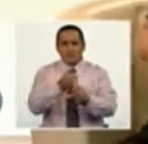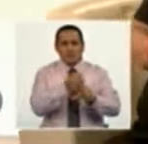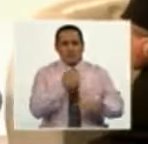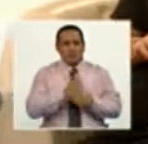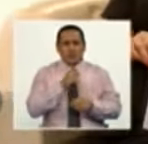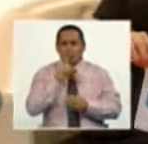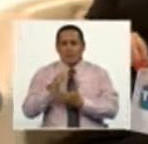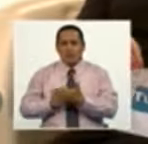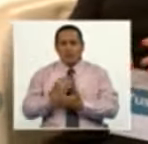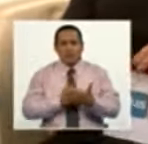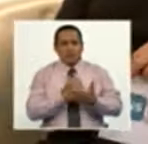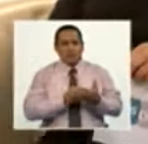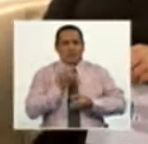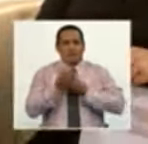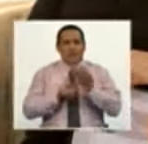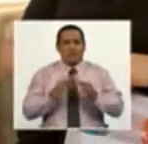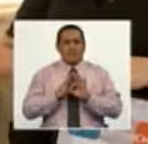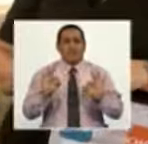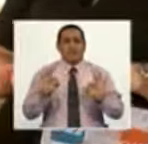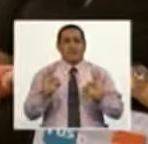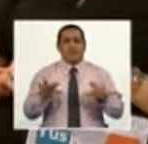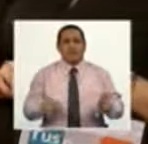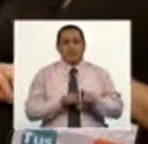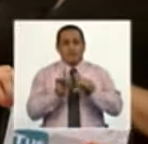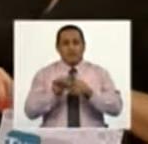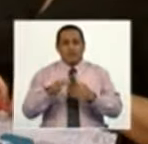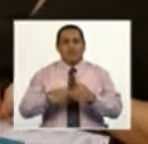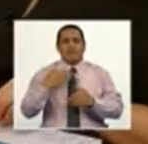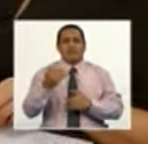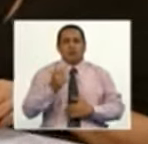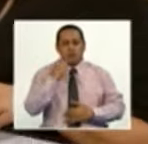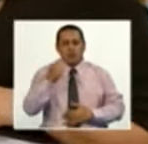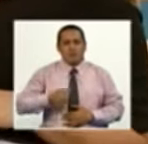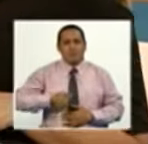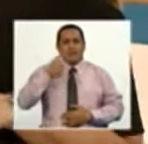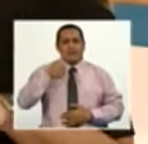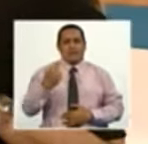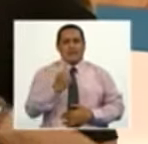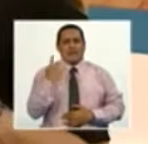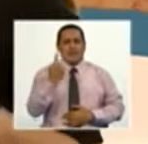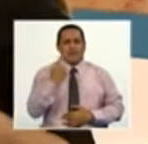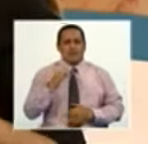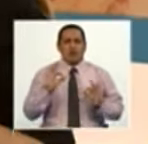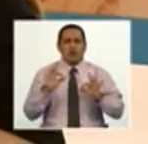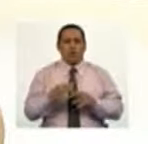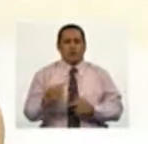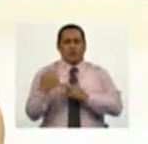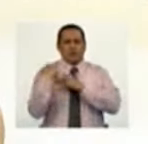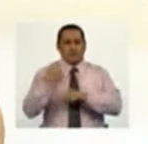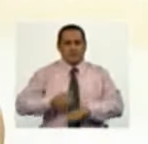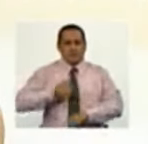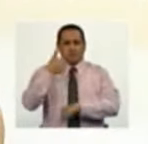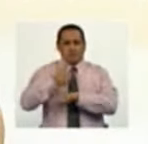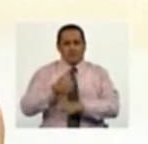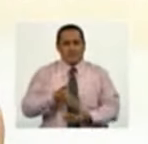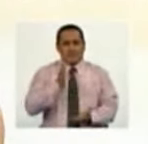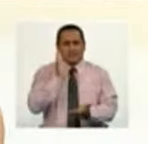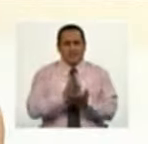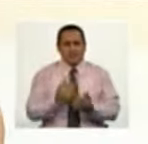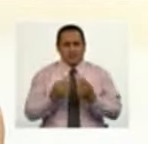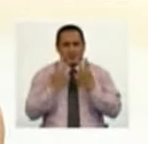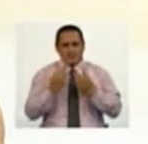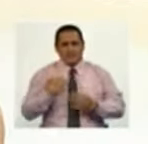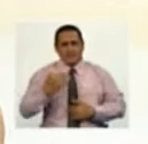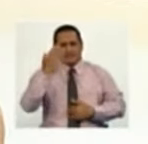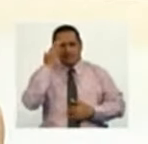trabajadores se cubran y no la informen. Y recién el empleador, el gerente general o la autoridad facultada a sancionar